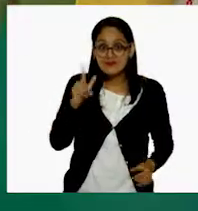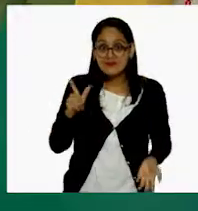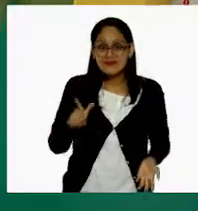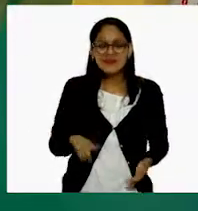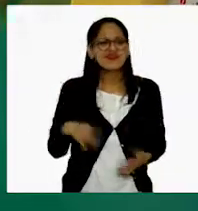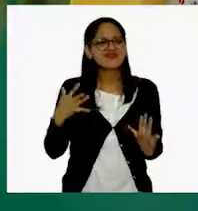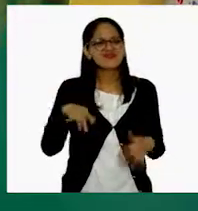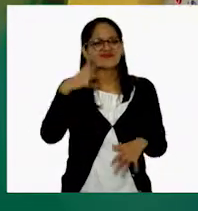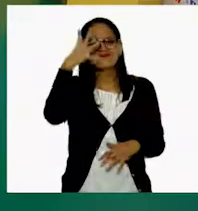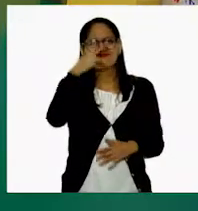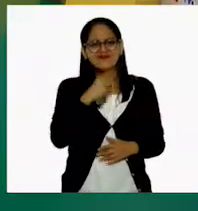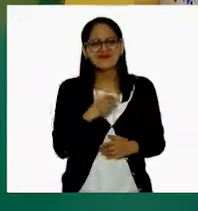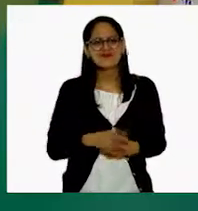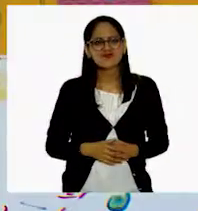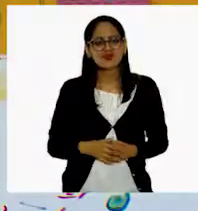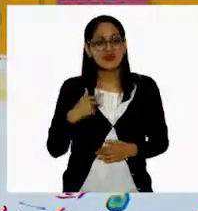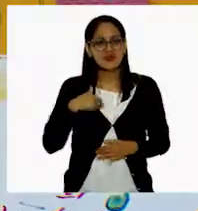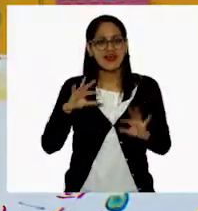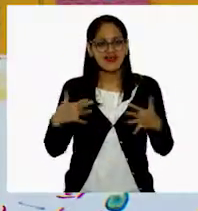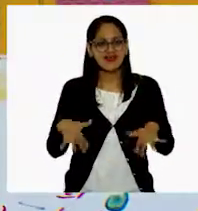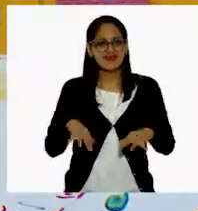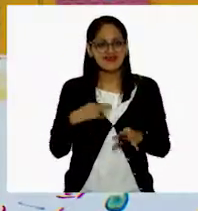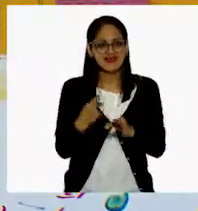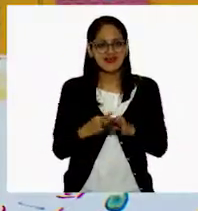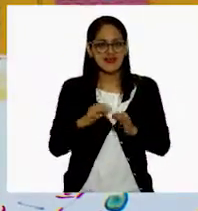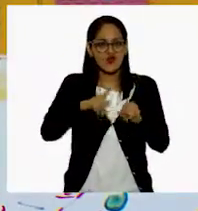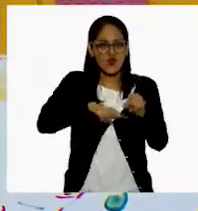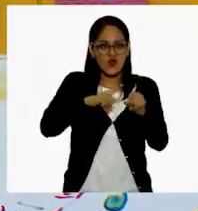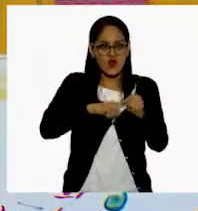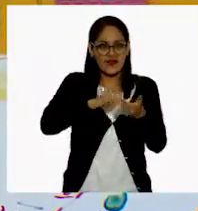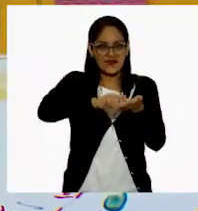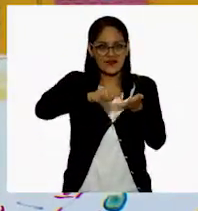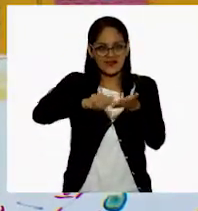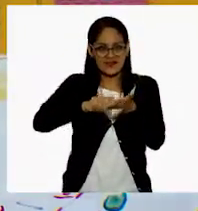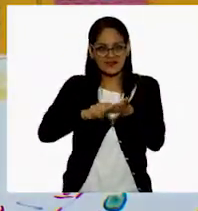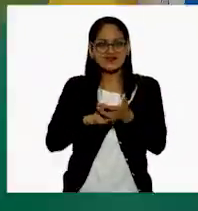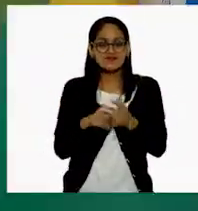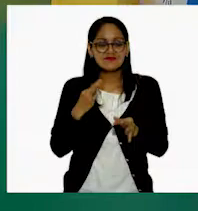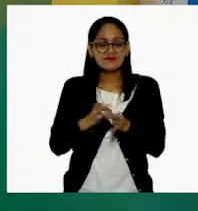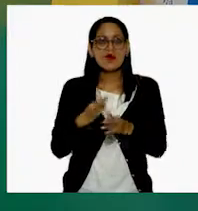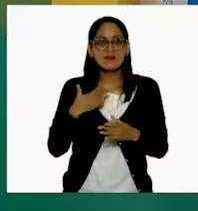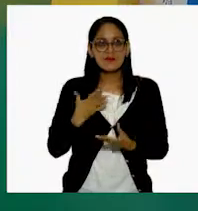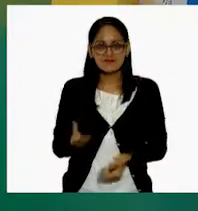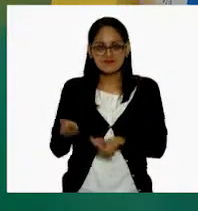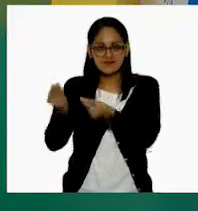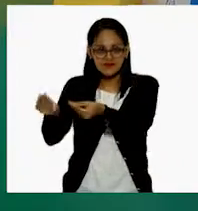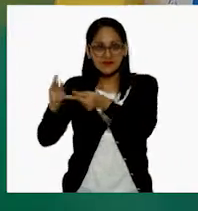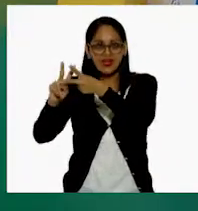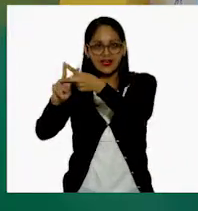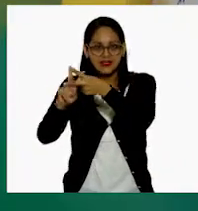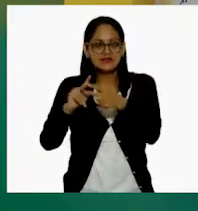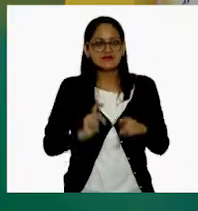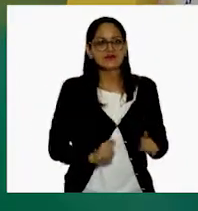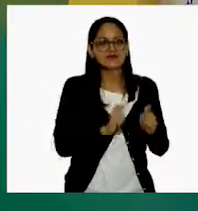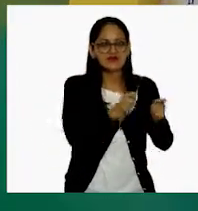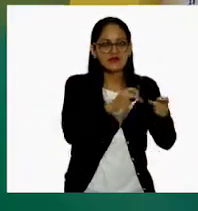muy bonito, maestra! Yo aquí tengo ya listo mis colores y todo. Muy bien, te voy a dar tu estrella, maestra. A ver, vamos a